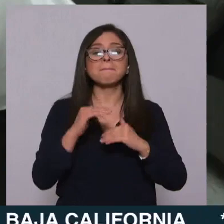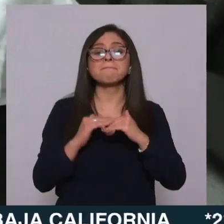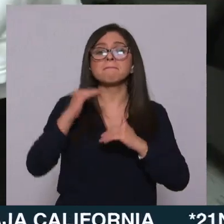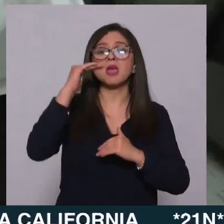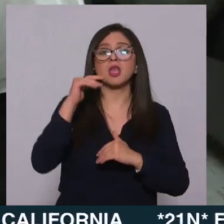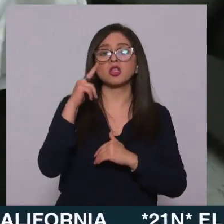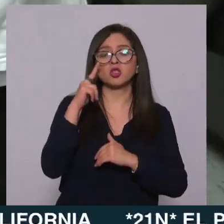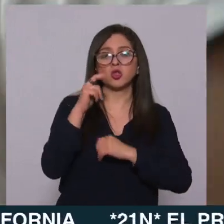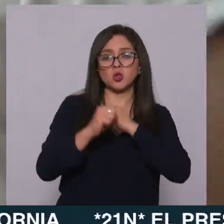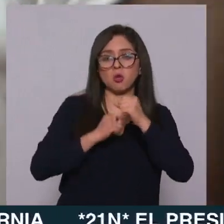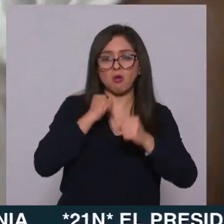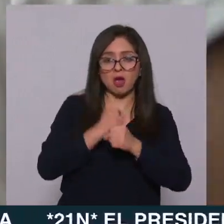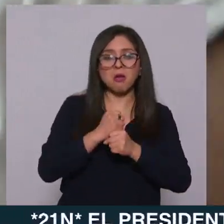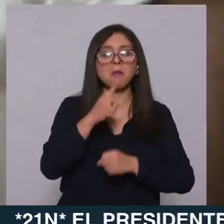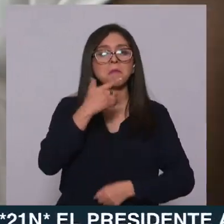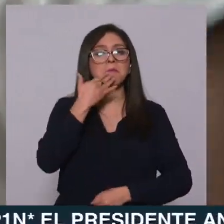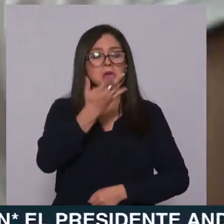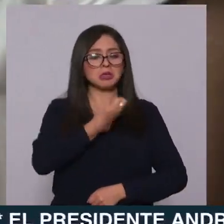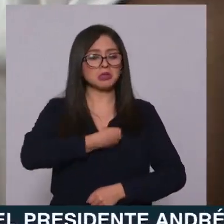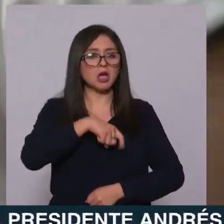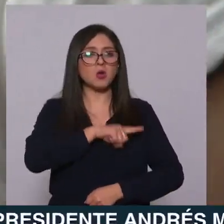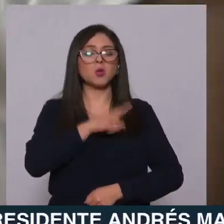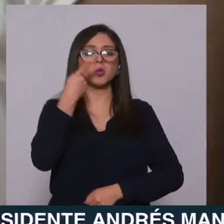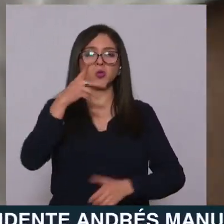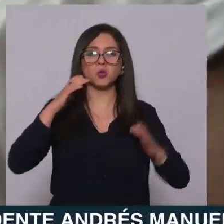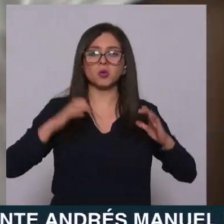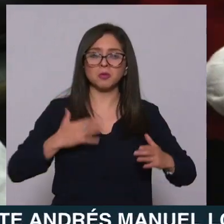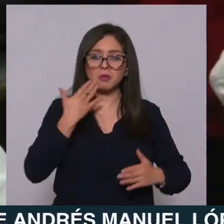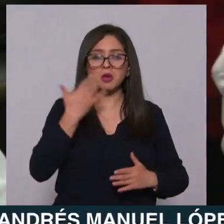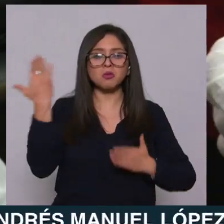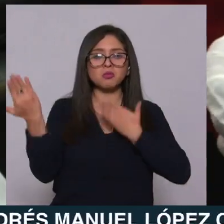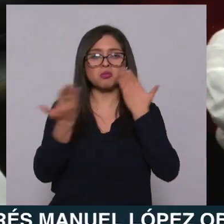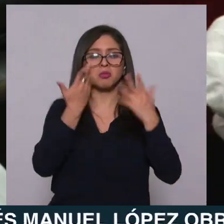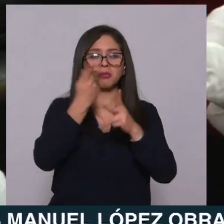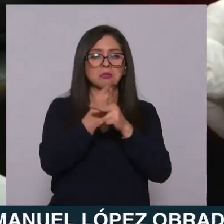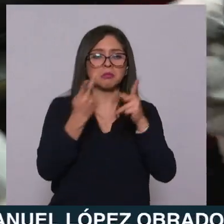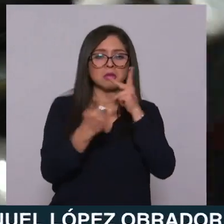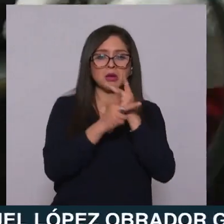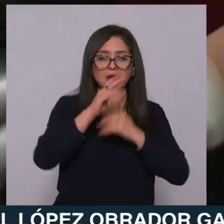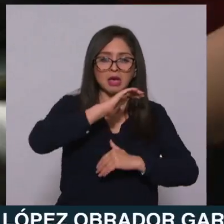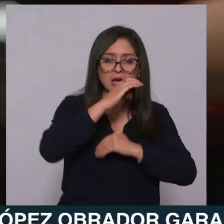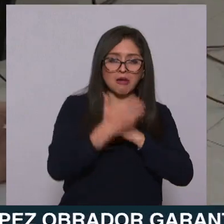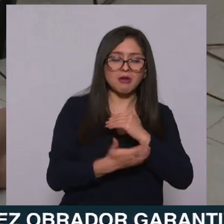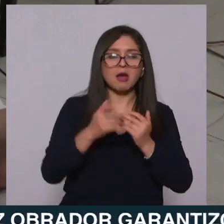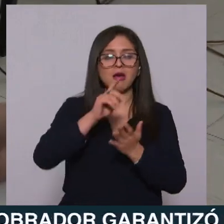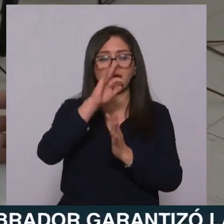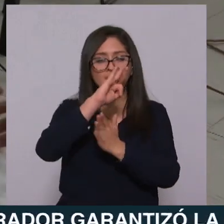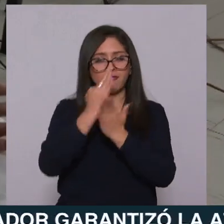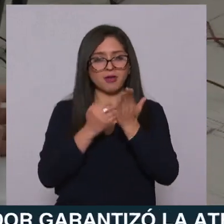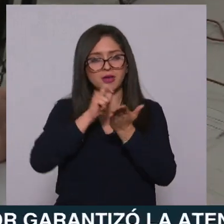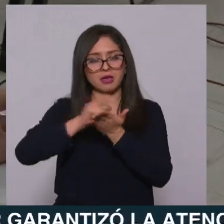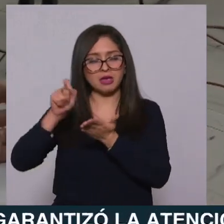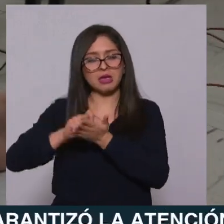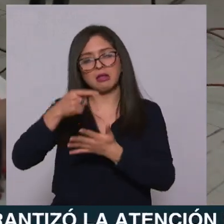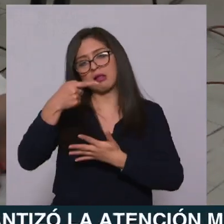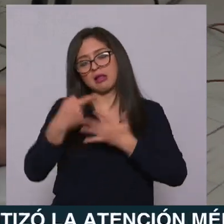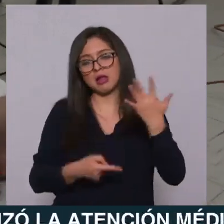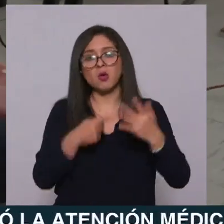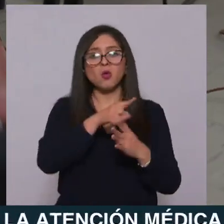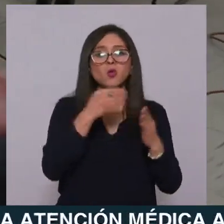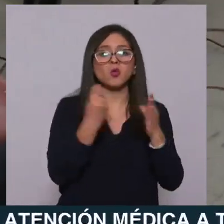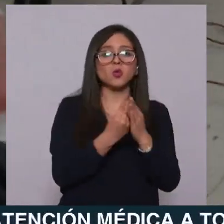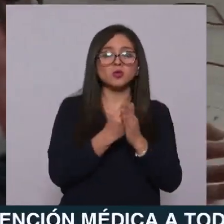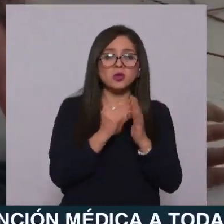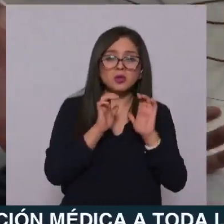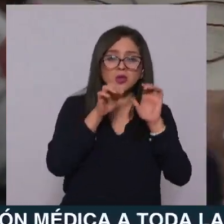de 18 años, buena salud y condición física, bachillerato terminado, ficha de registro, entre otros. El curso para